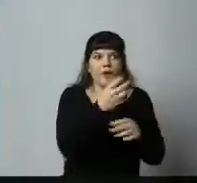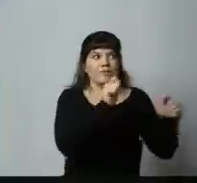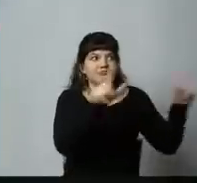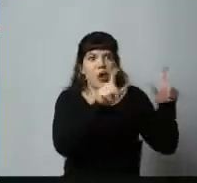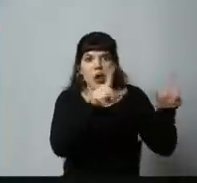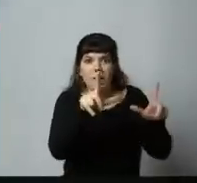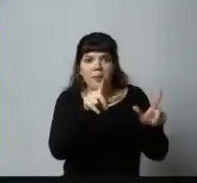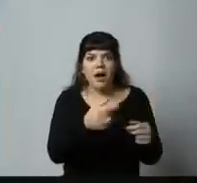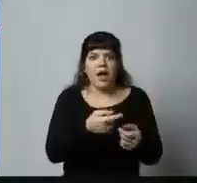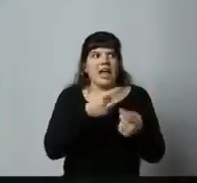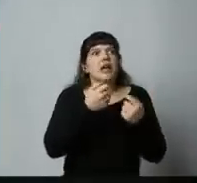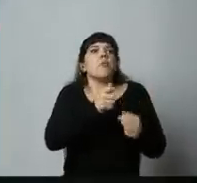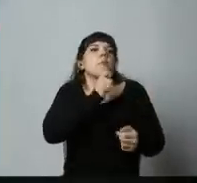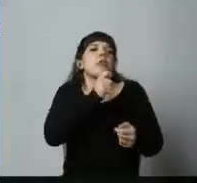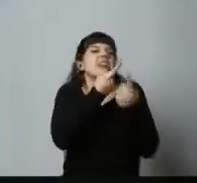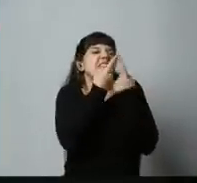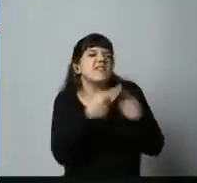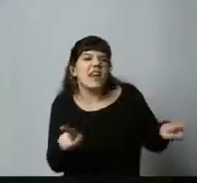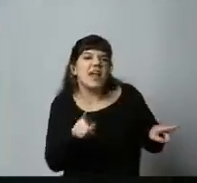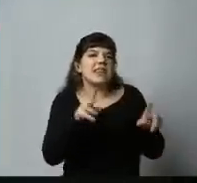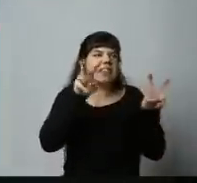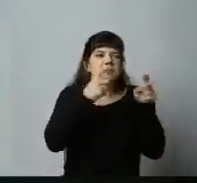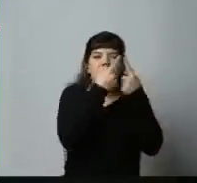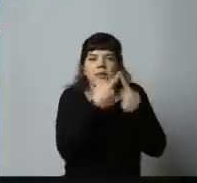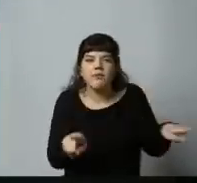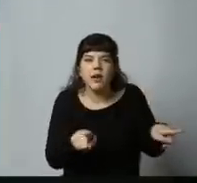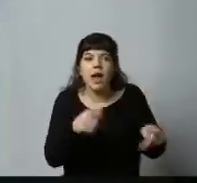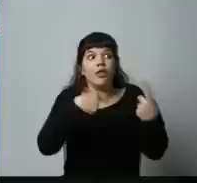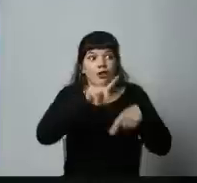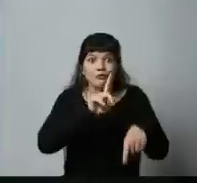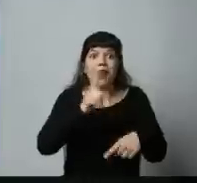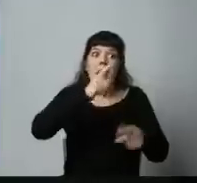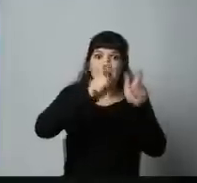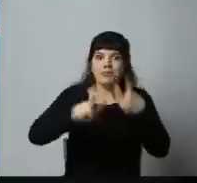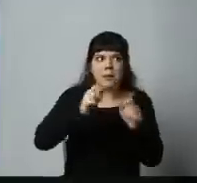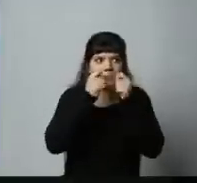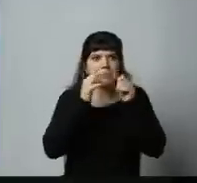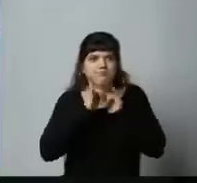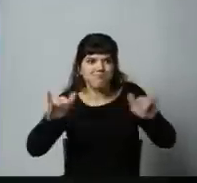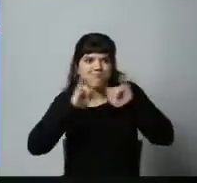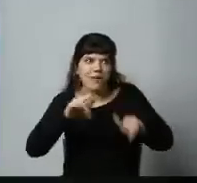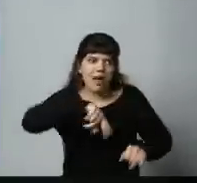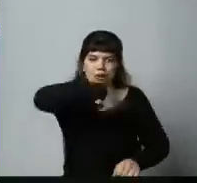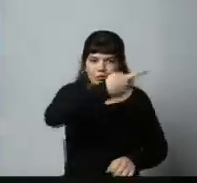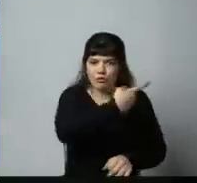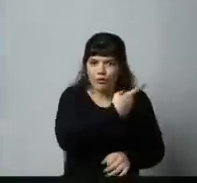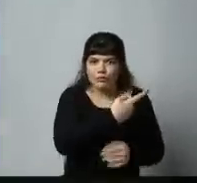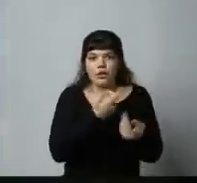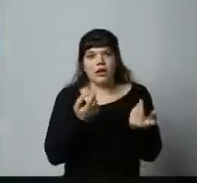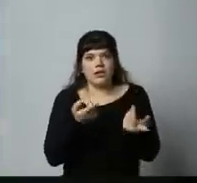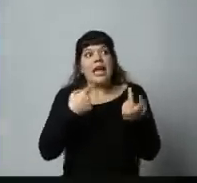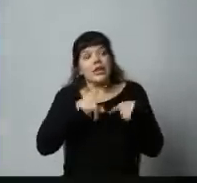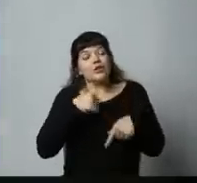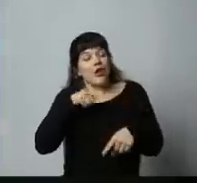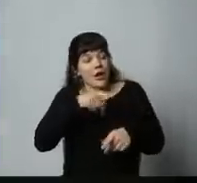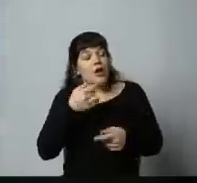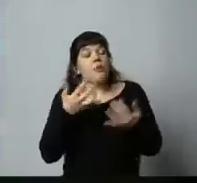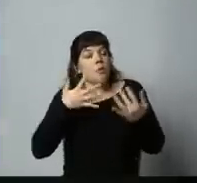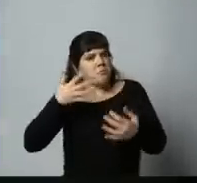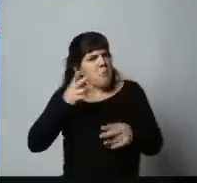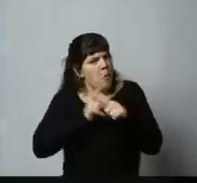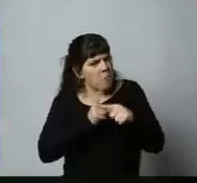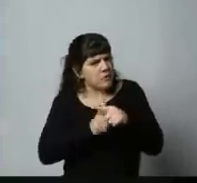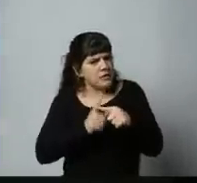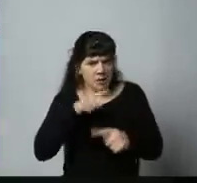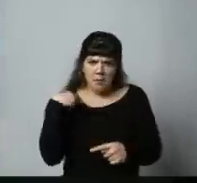con un tipo de periodismo distinto para que la gente nos acompañara yo creo que esto es una muy buena noticia para la democracia uruguaya y